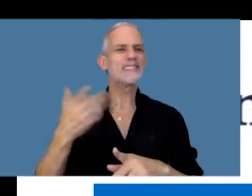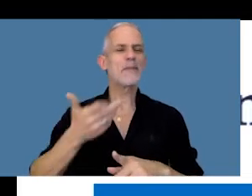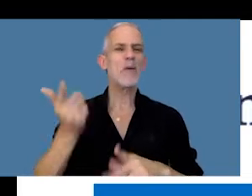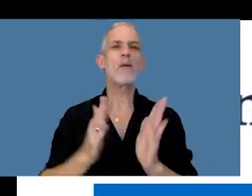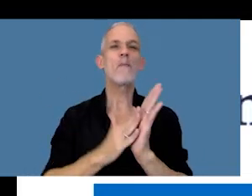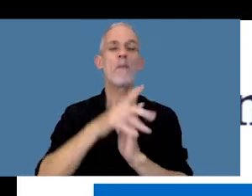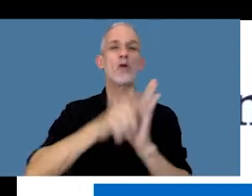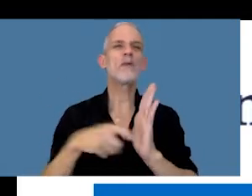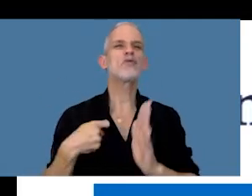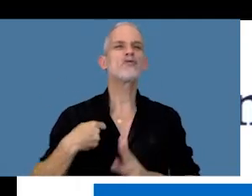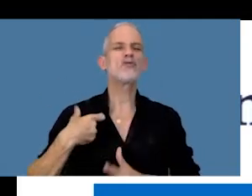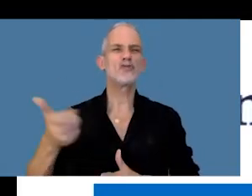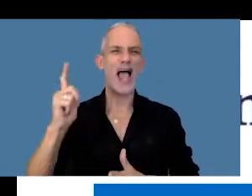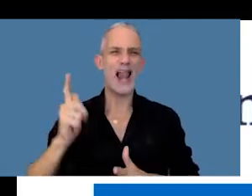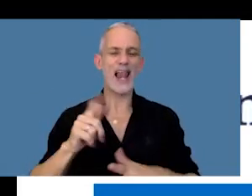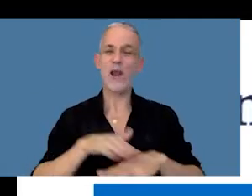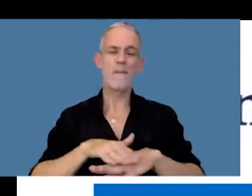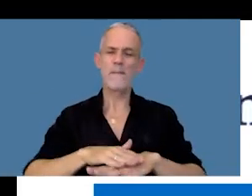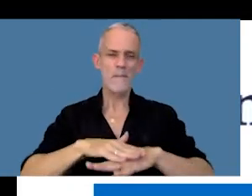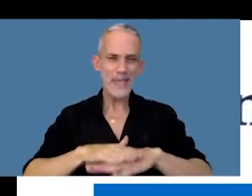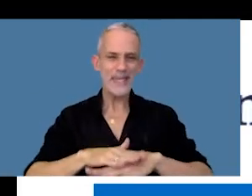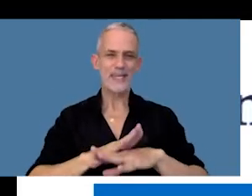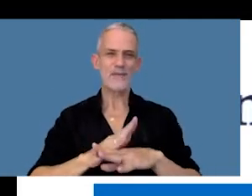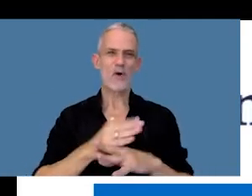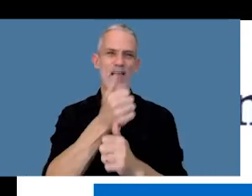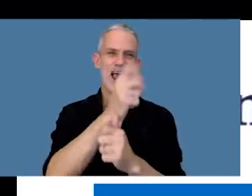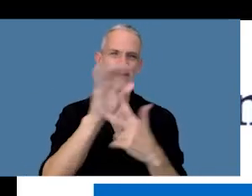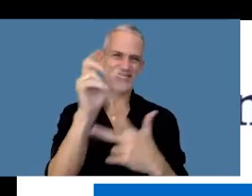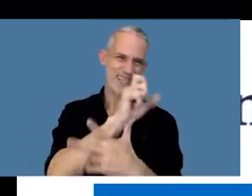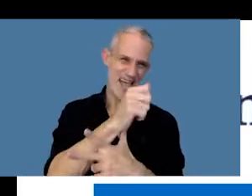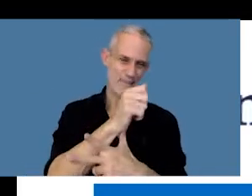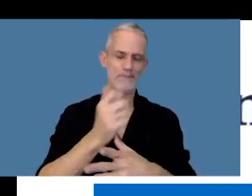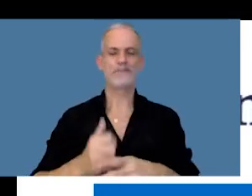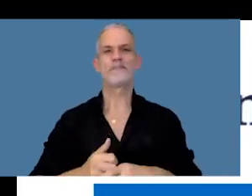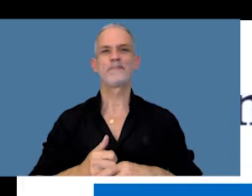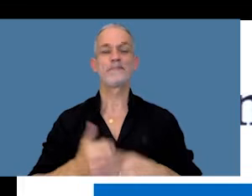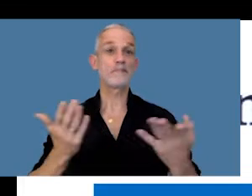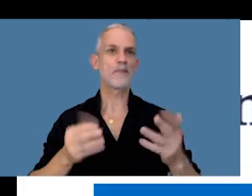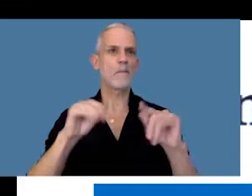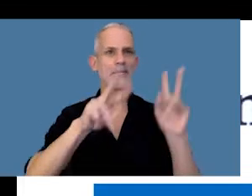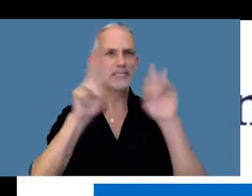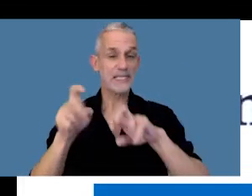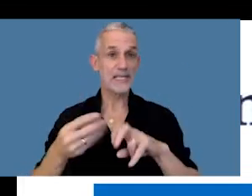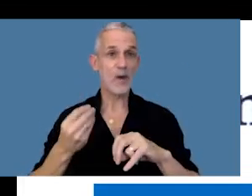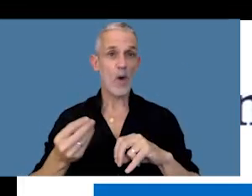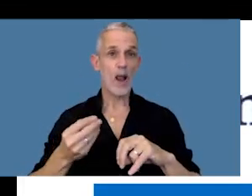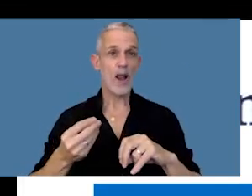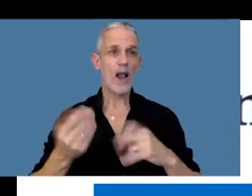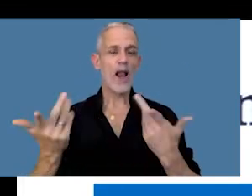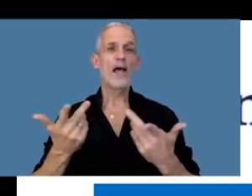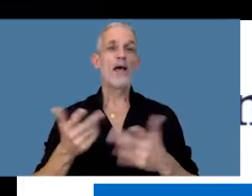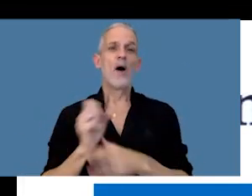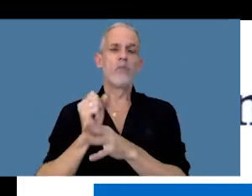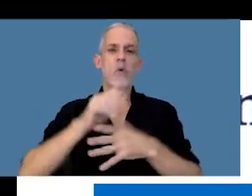monotributo social, es decir, los más bajos dentro de la escala del monotributo. ¿Qué otro tema? Además, tenemos la famosa